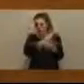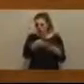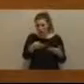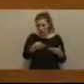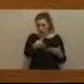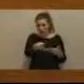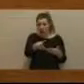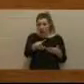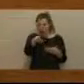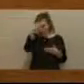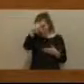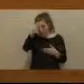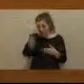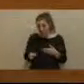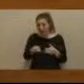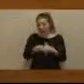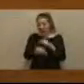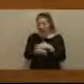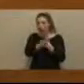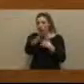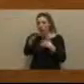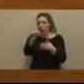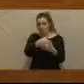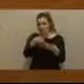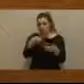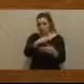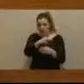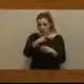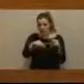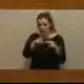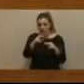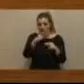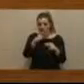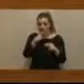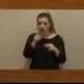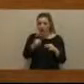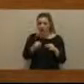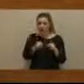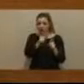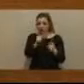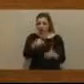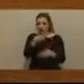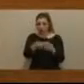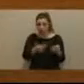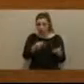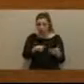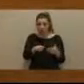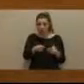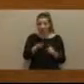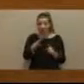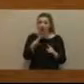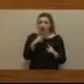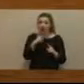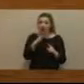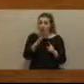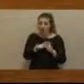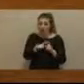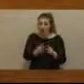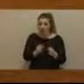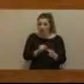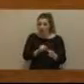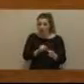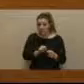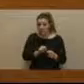gestionó 56 en obras. Y los funcionarios indican que ese modo de proceder, de facturar de más al Principado, de que haya una